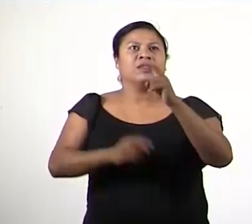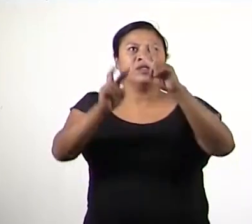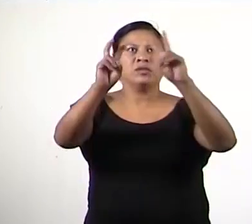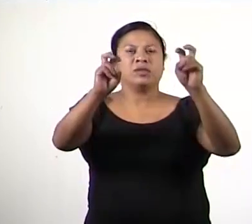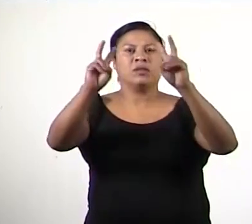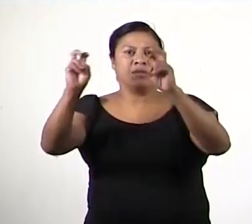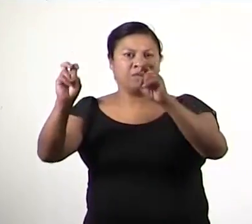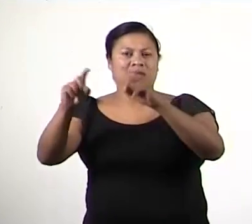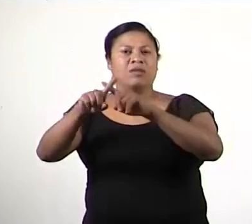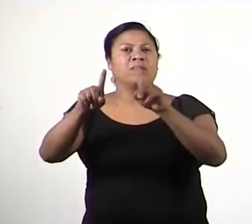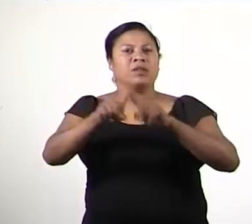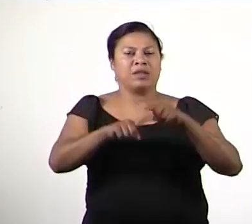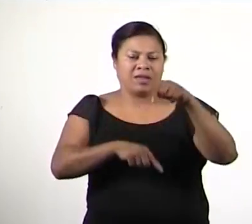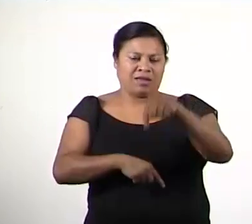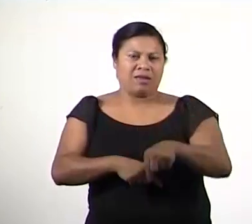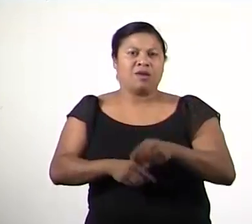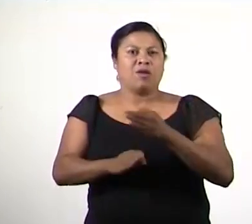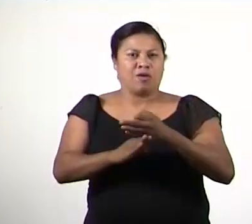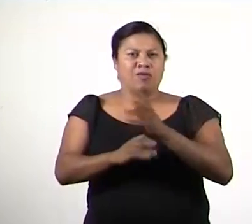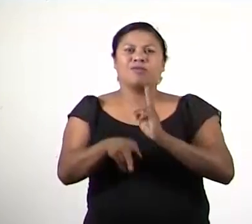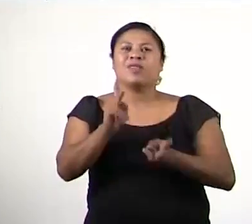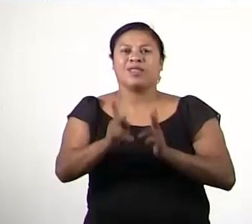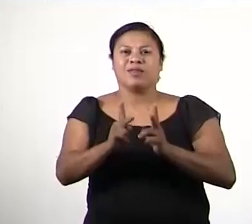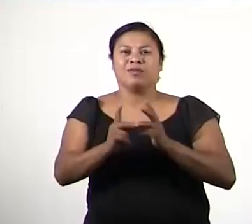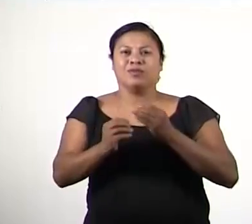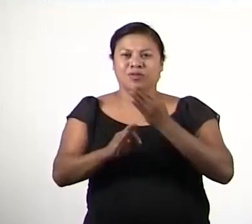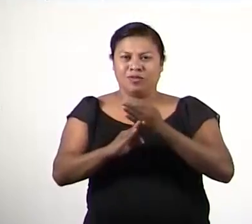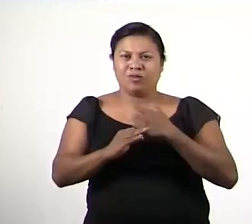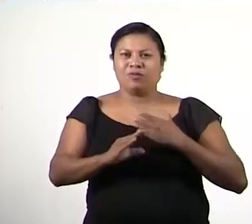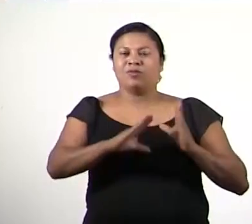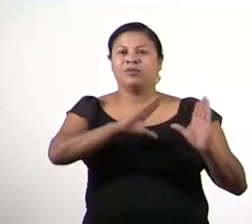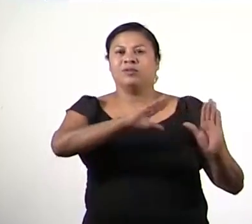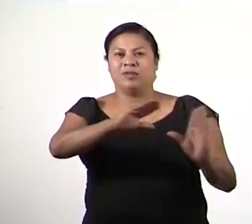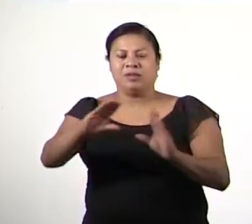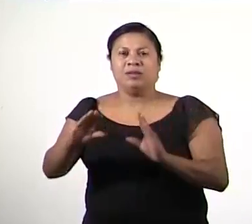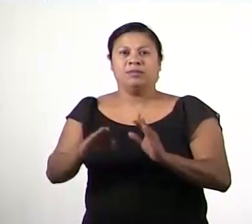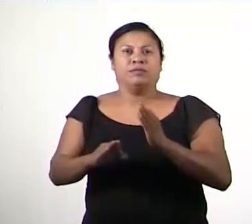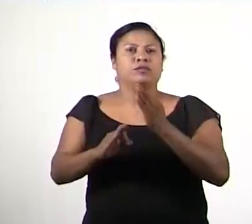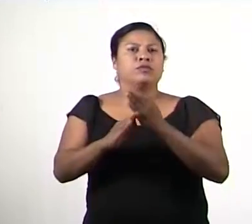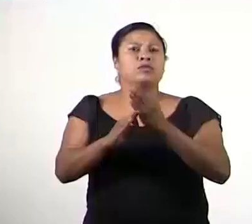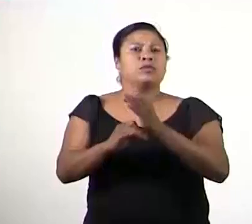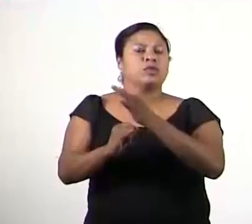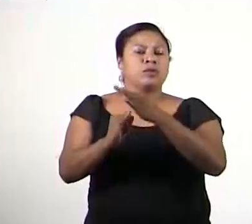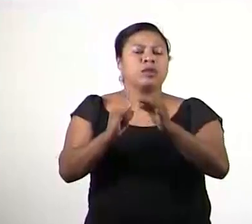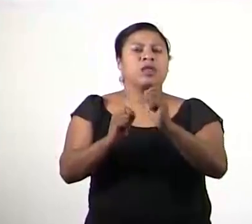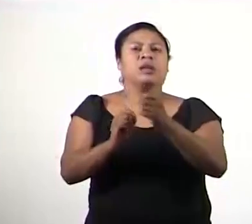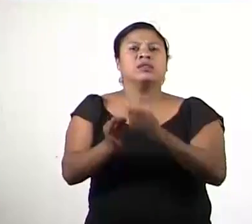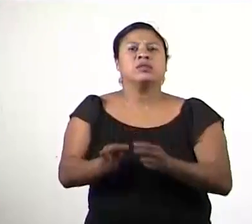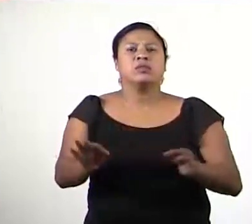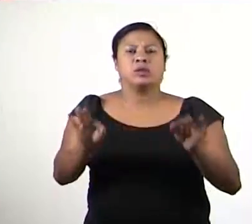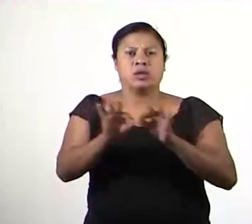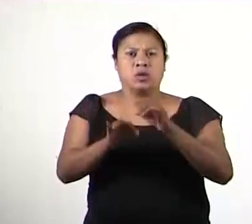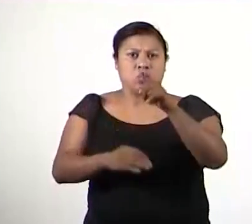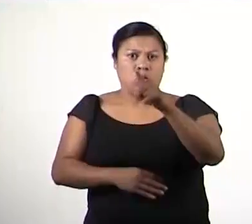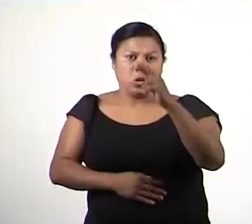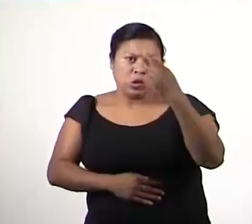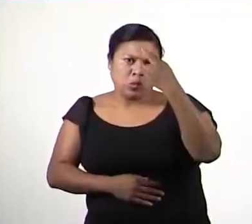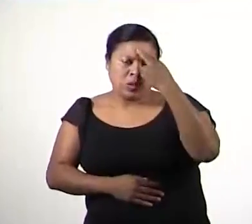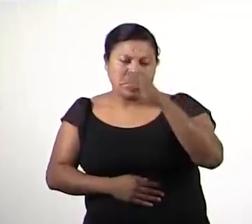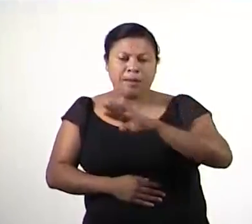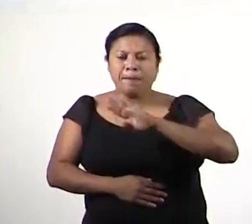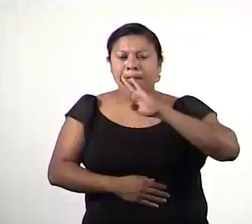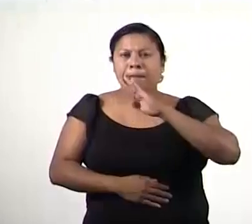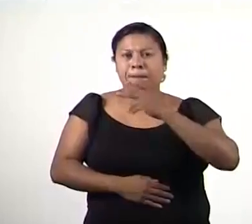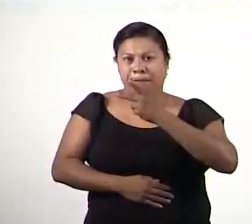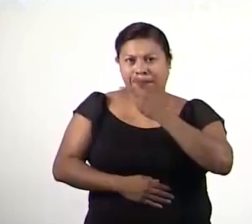que aquí vamos a platicar. Por último, es importante que le recuerdes a papá y